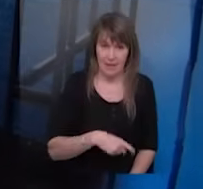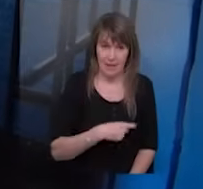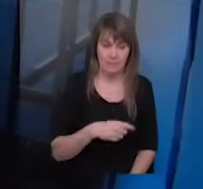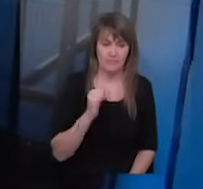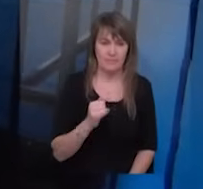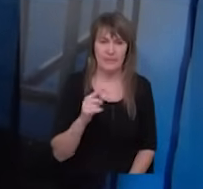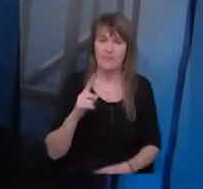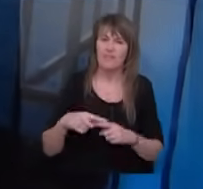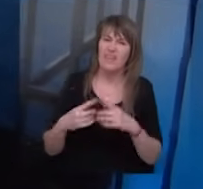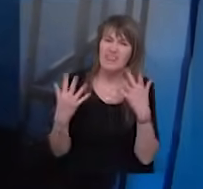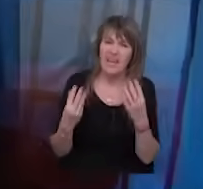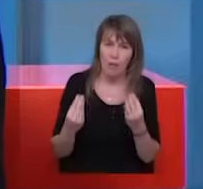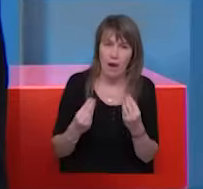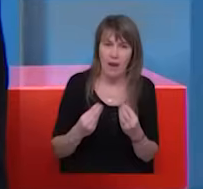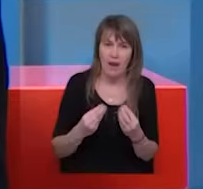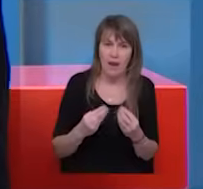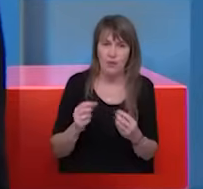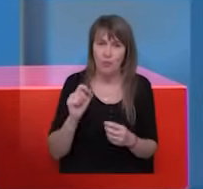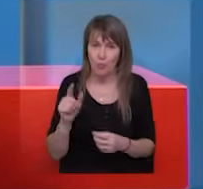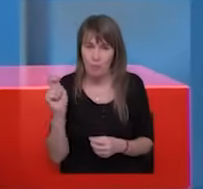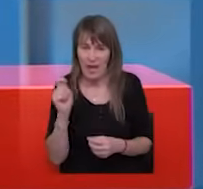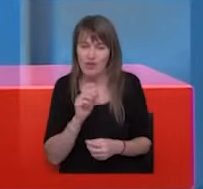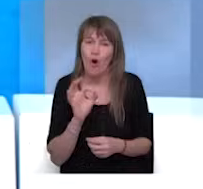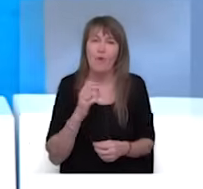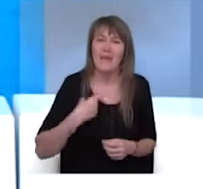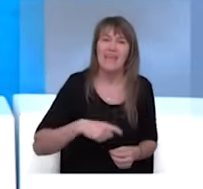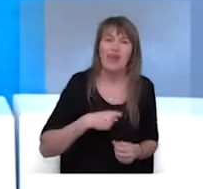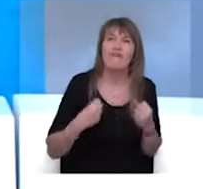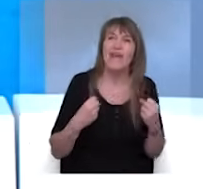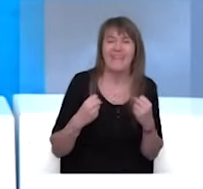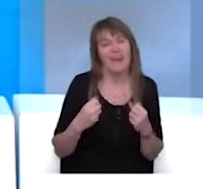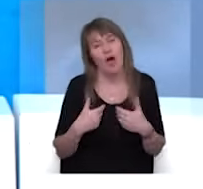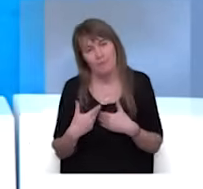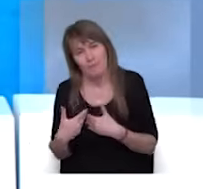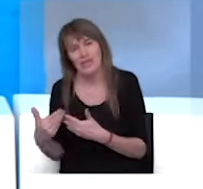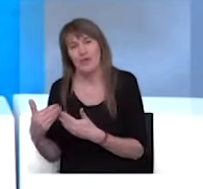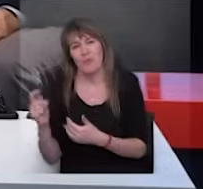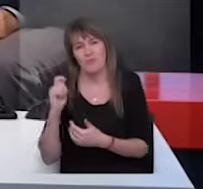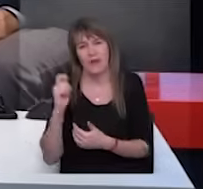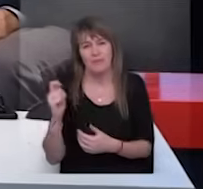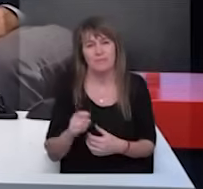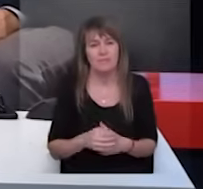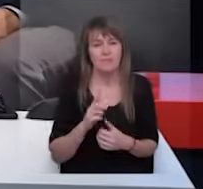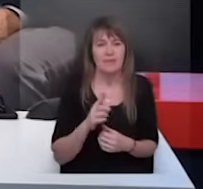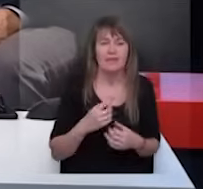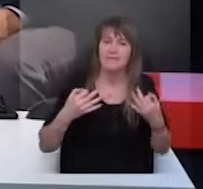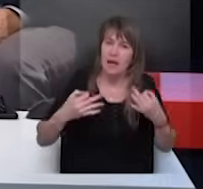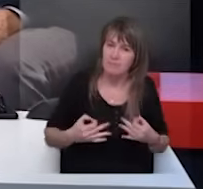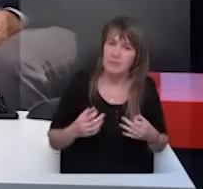s qué festejaste más cumpleaños lo de peñarol no cumpleaños convirtiendo una persona del